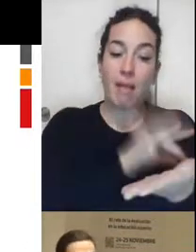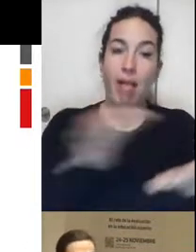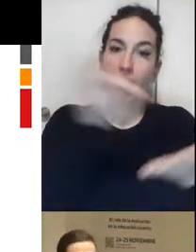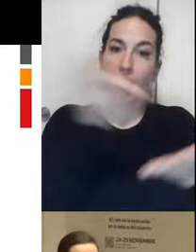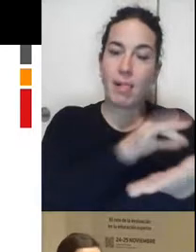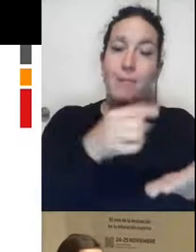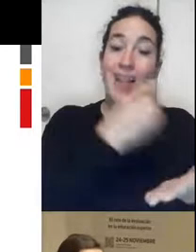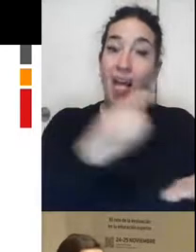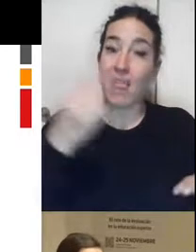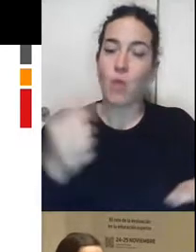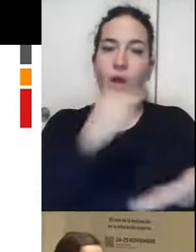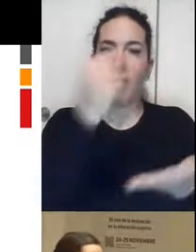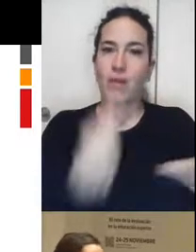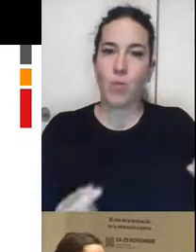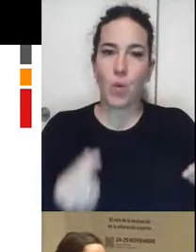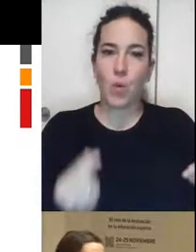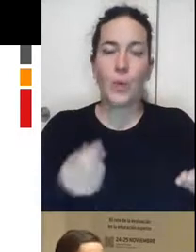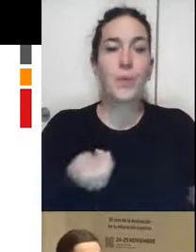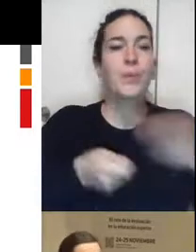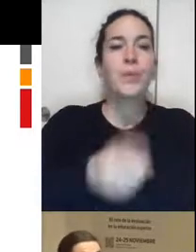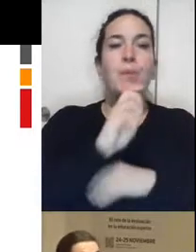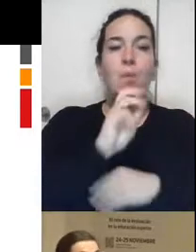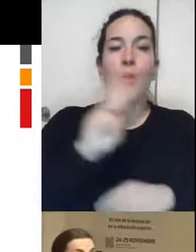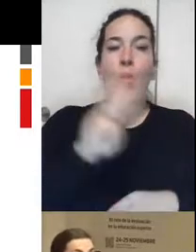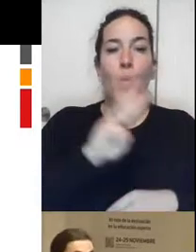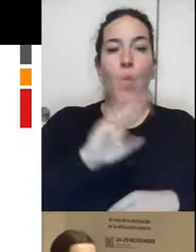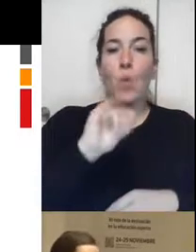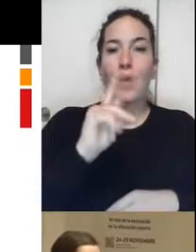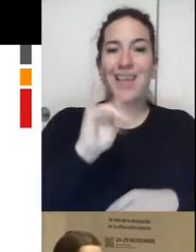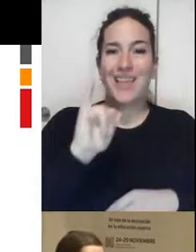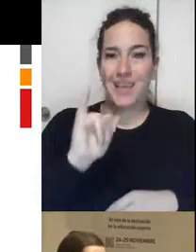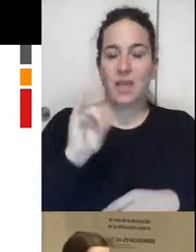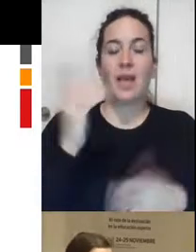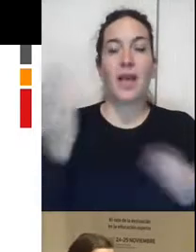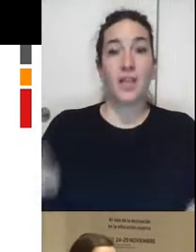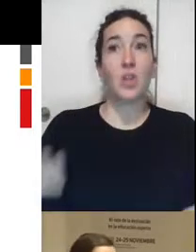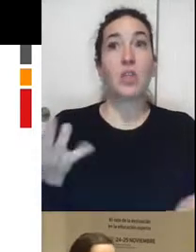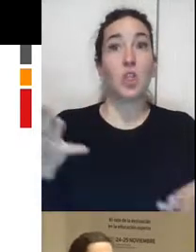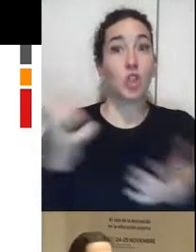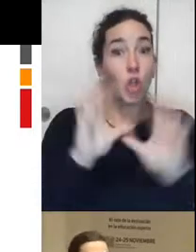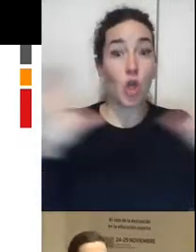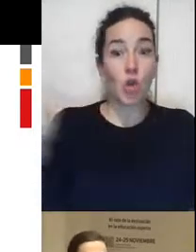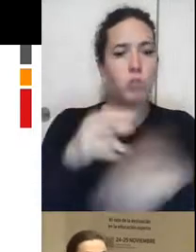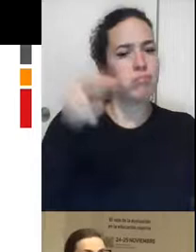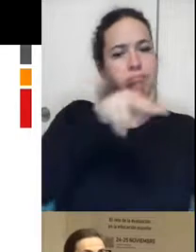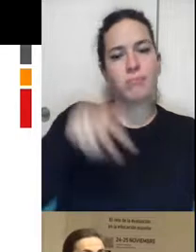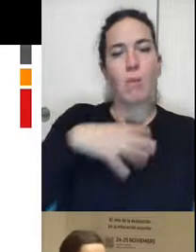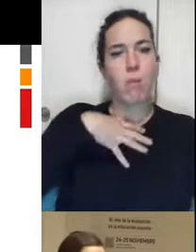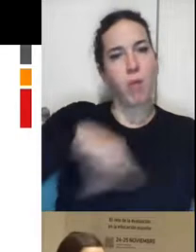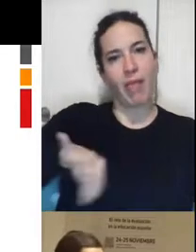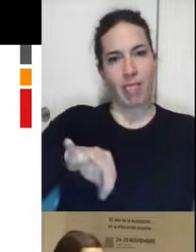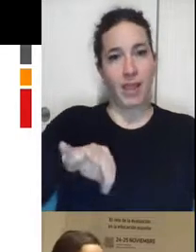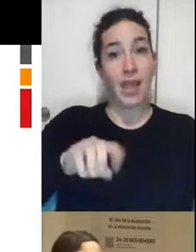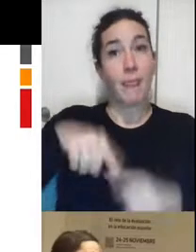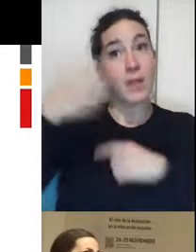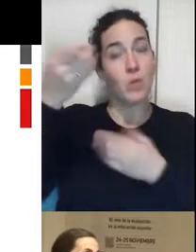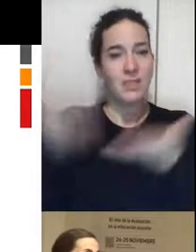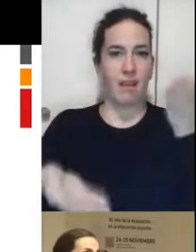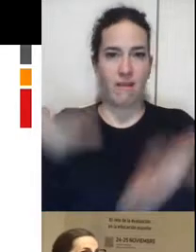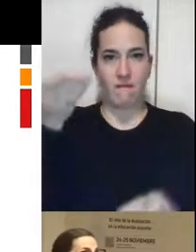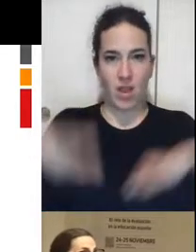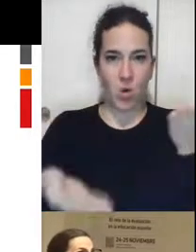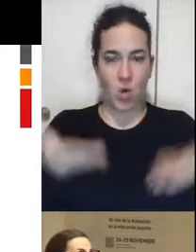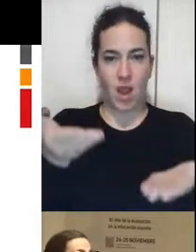los cuentos a través de una wiki con el objetivo de que todo el grupo pudiera leer esos cuentos y posteriormente evaluarlos a través de